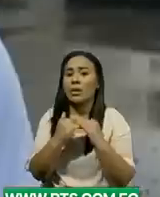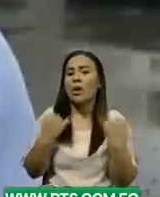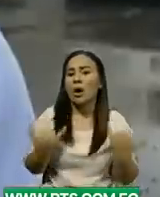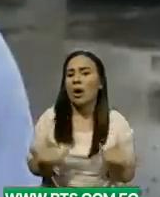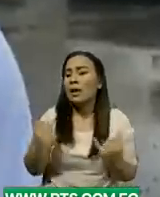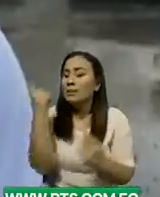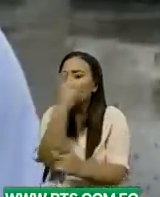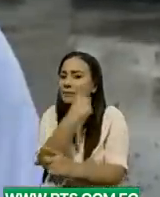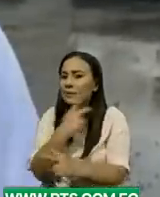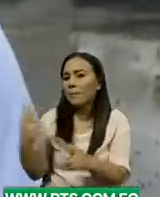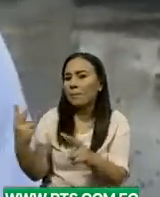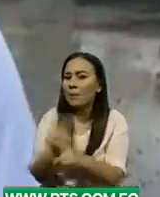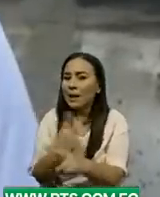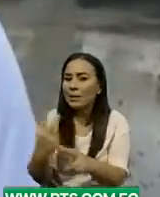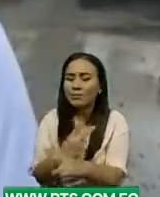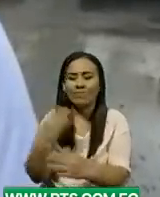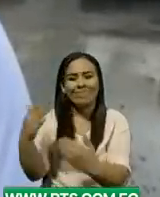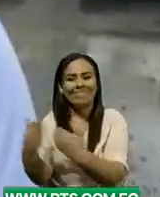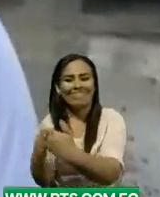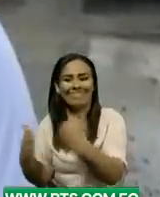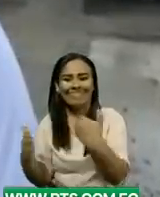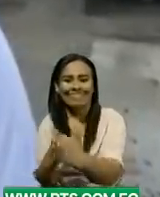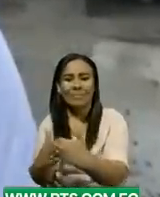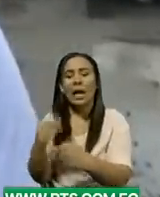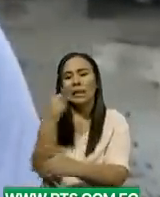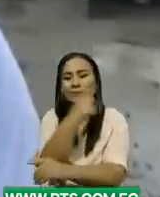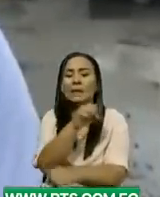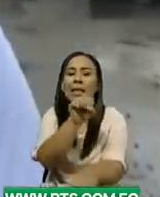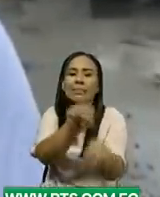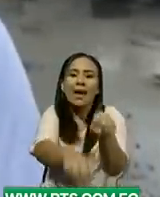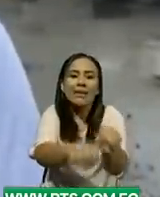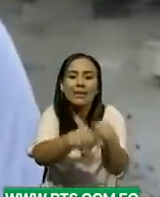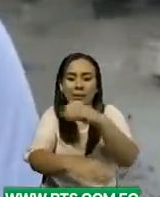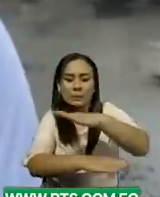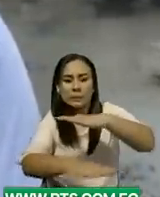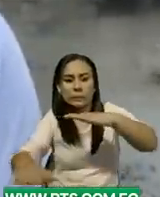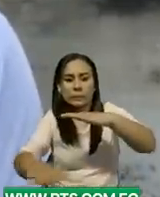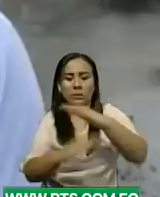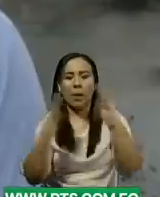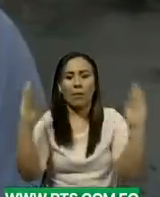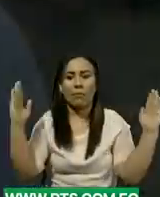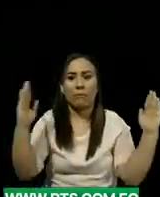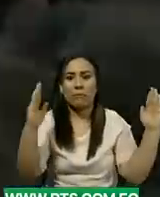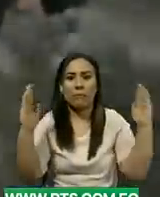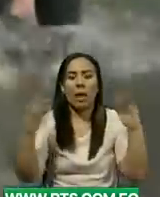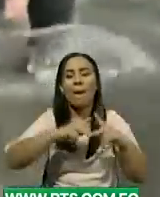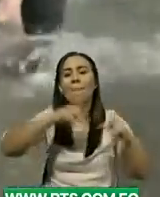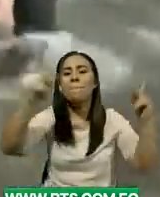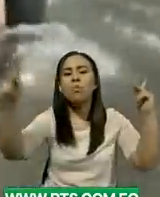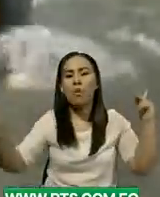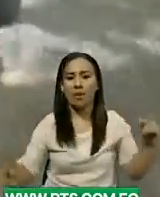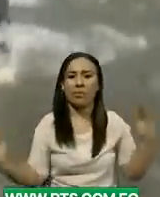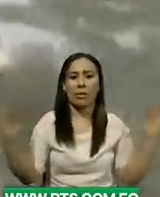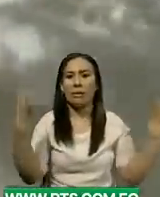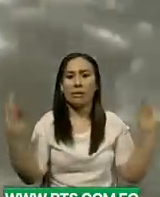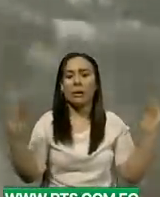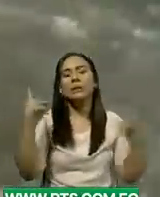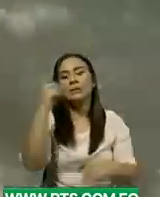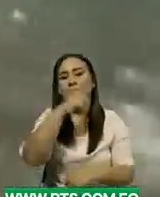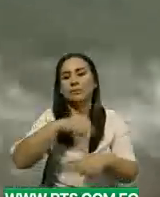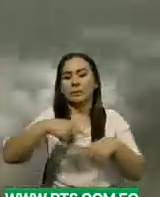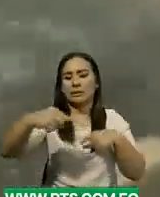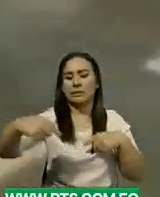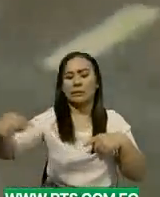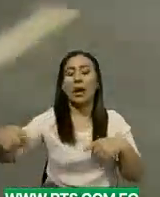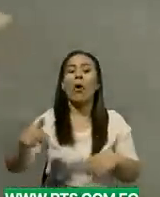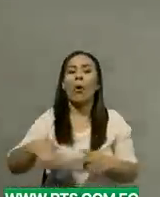existe palizada que está obstaculizando y está produciendo daños en las bases y sus bases de este puente. En el sector Playas